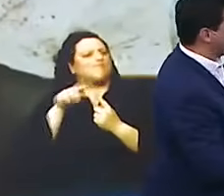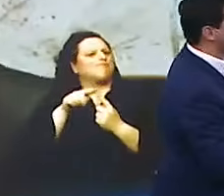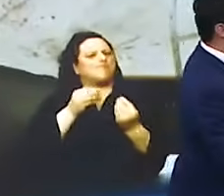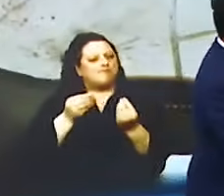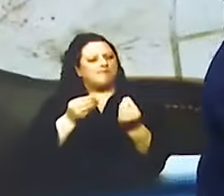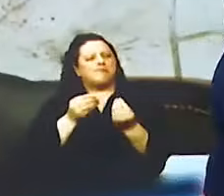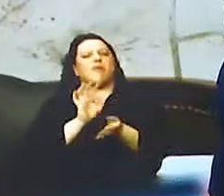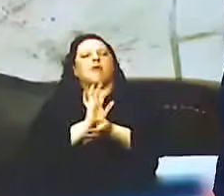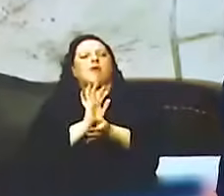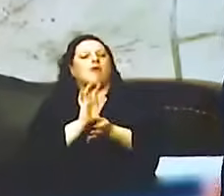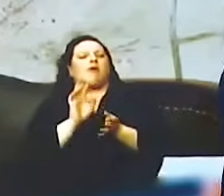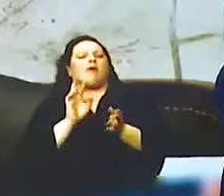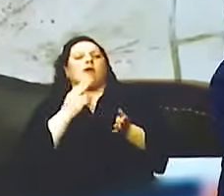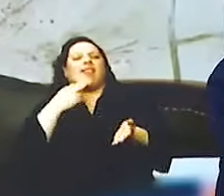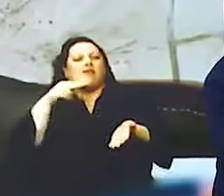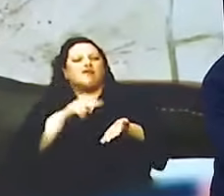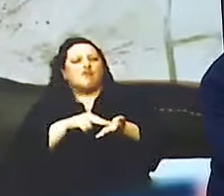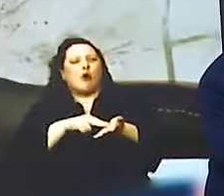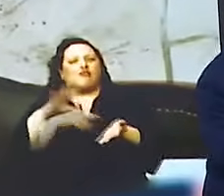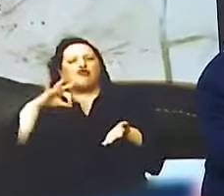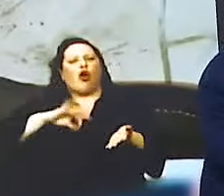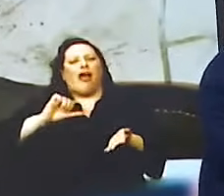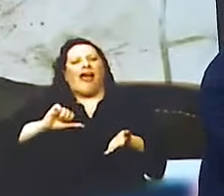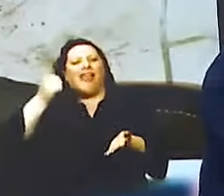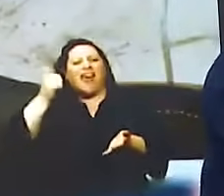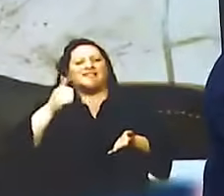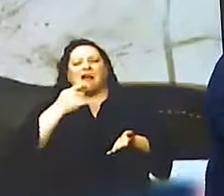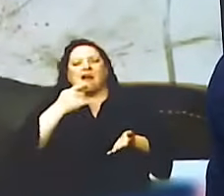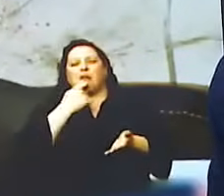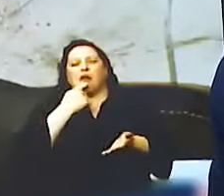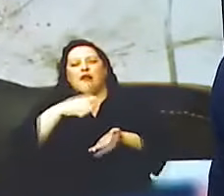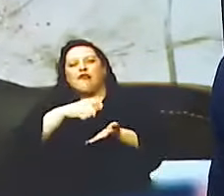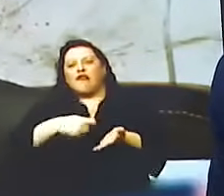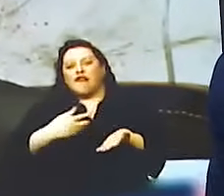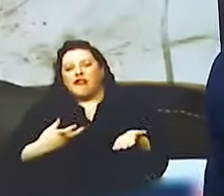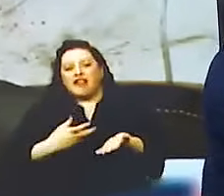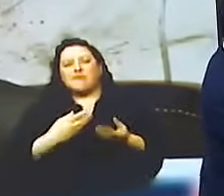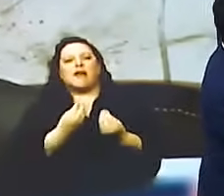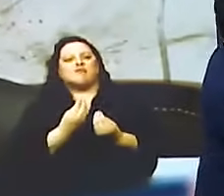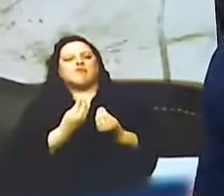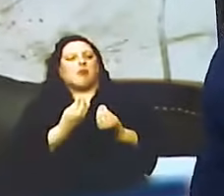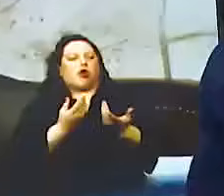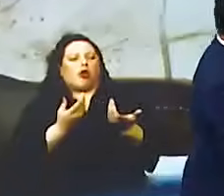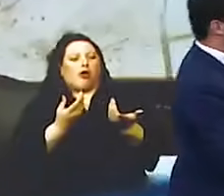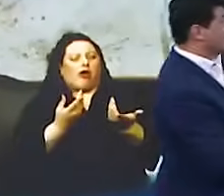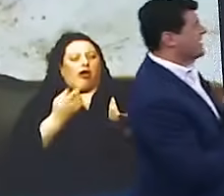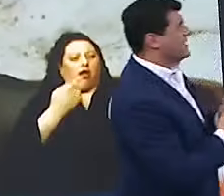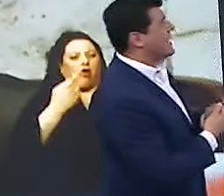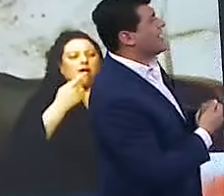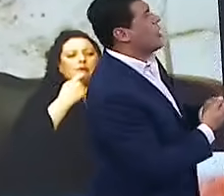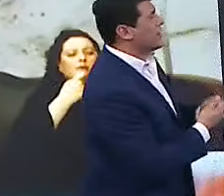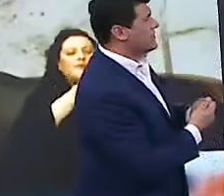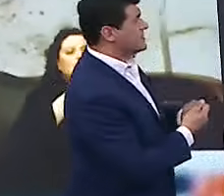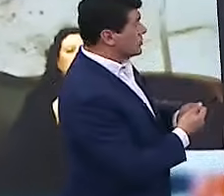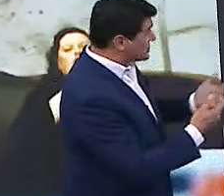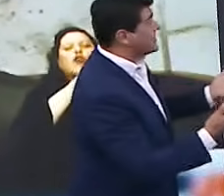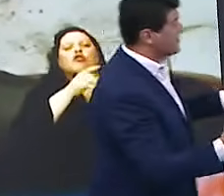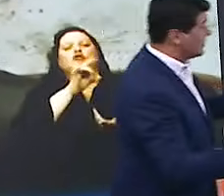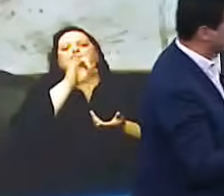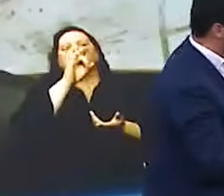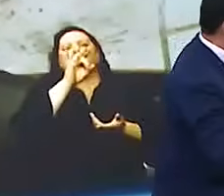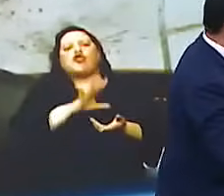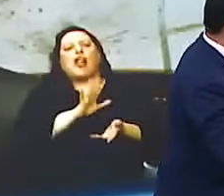e invitar indirectamente a la oposición a poder, de alguna manera, redoblar la apuesta y que diga, hágalo ahora, ministro.